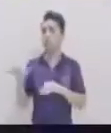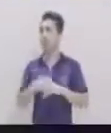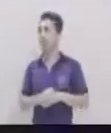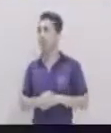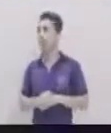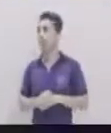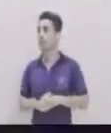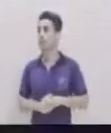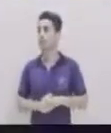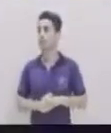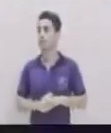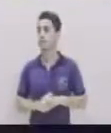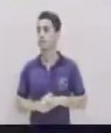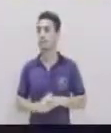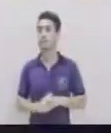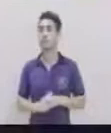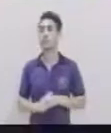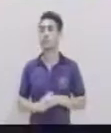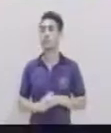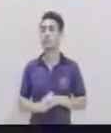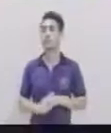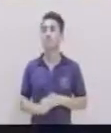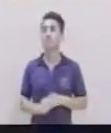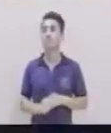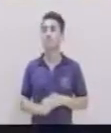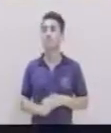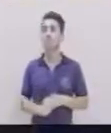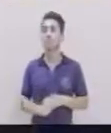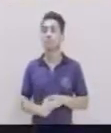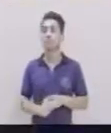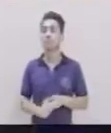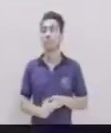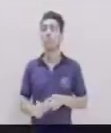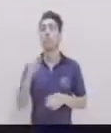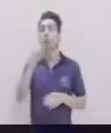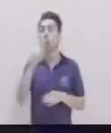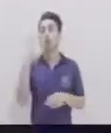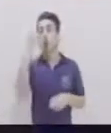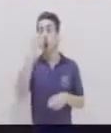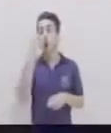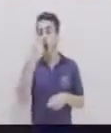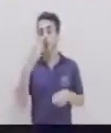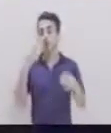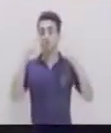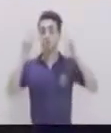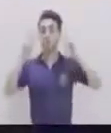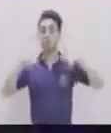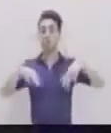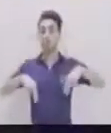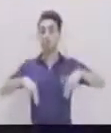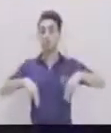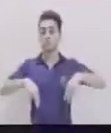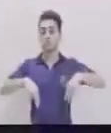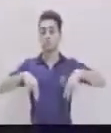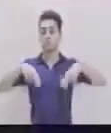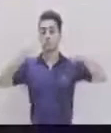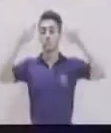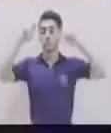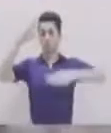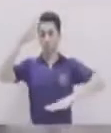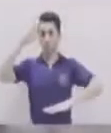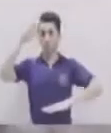vamos a mover los ojos de abajo hacia arriba sin mover la cabeza. 5 veces. Iniciemos.